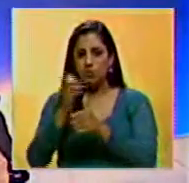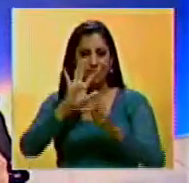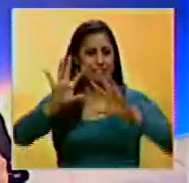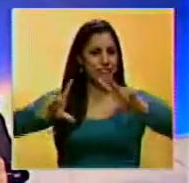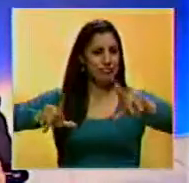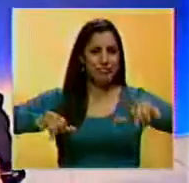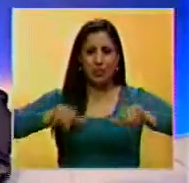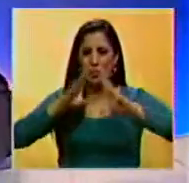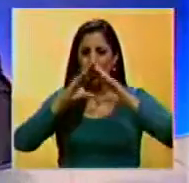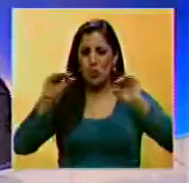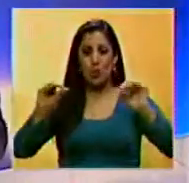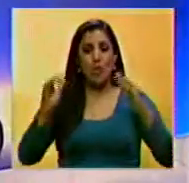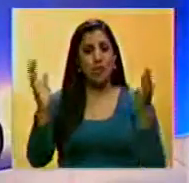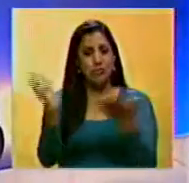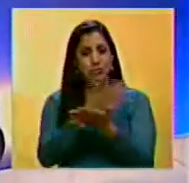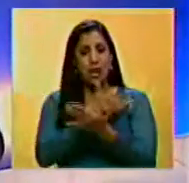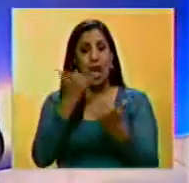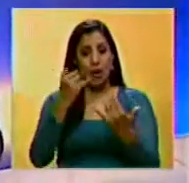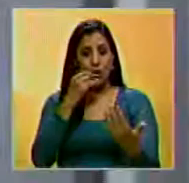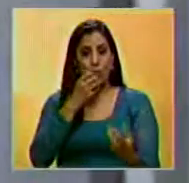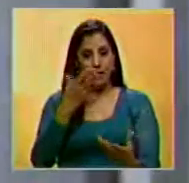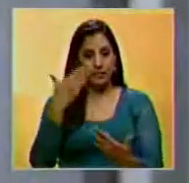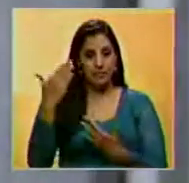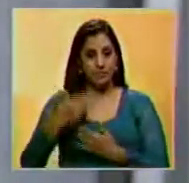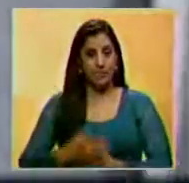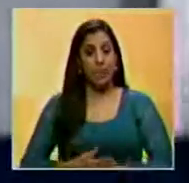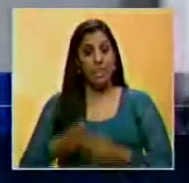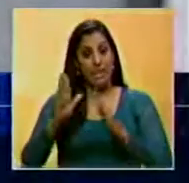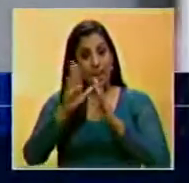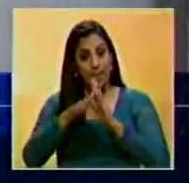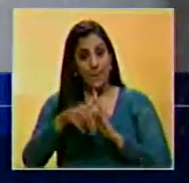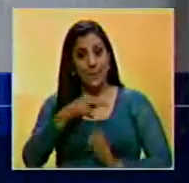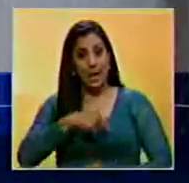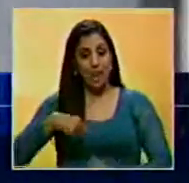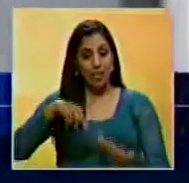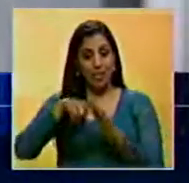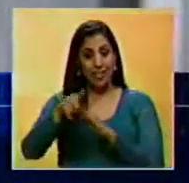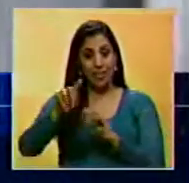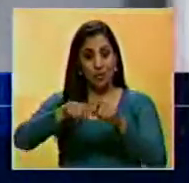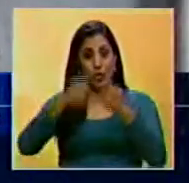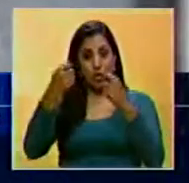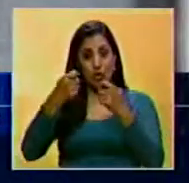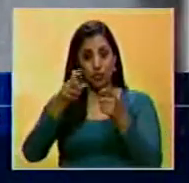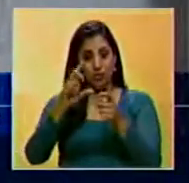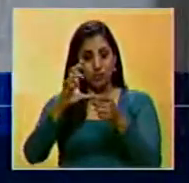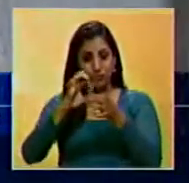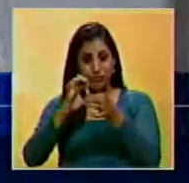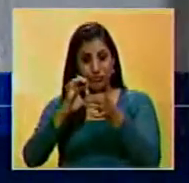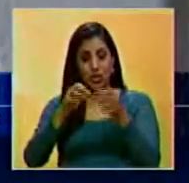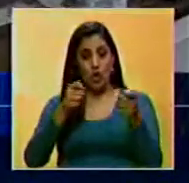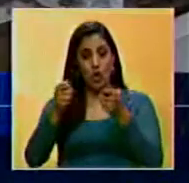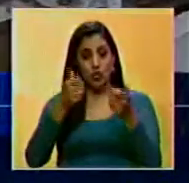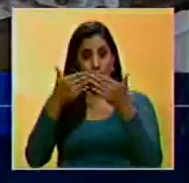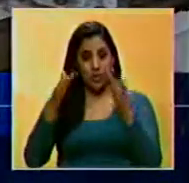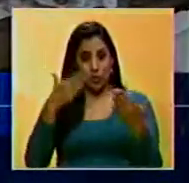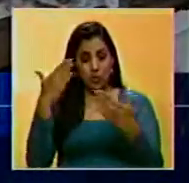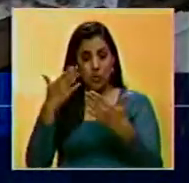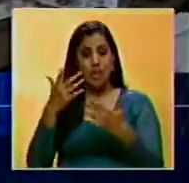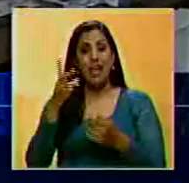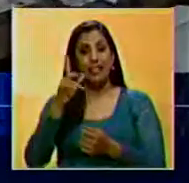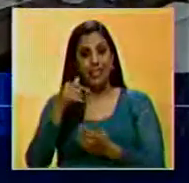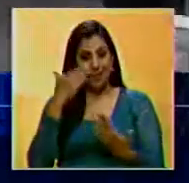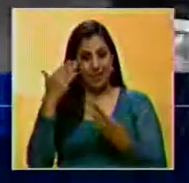paso. José Leonardo Nava con los detalles. Los delincuentes se violentaron una de las cerraduras de la Oficina de Control de Estudios y la Sala